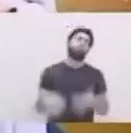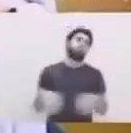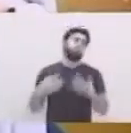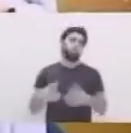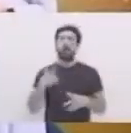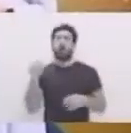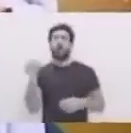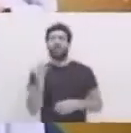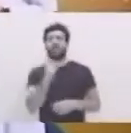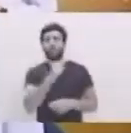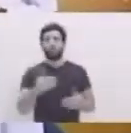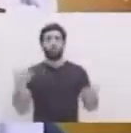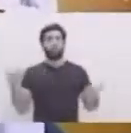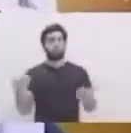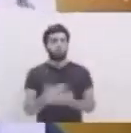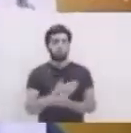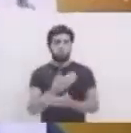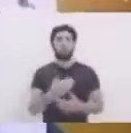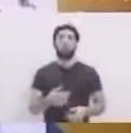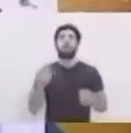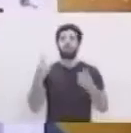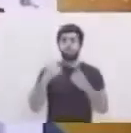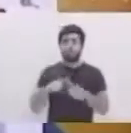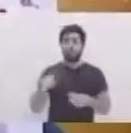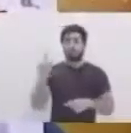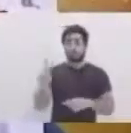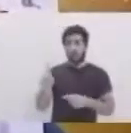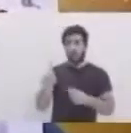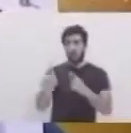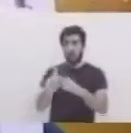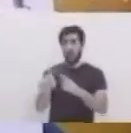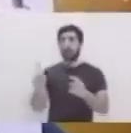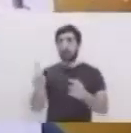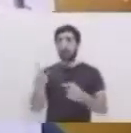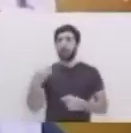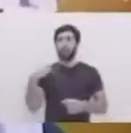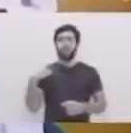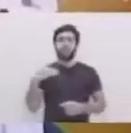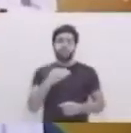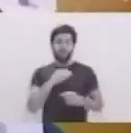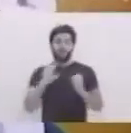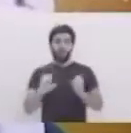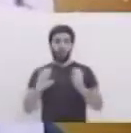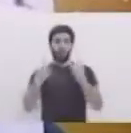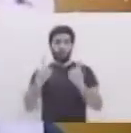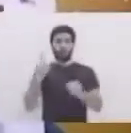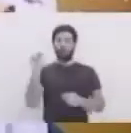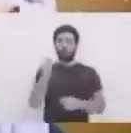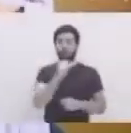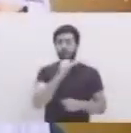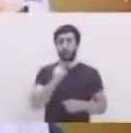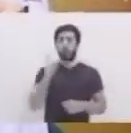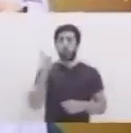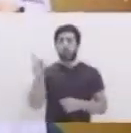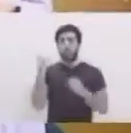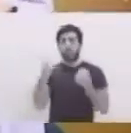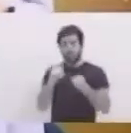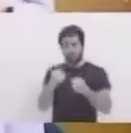acontecimiento grandísimo, pero él, para un cancionero que pronto va a salir del Ministerio de Educación,